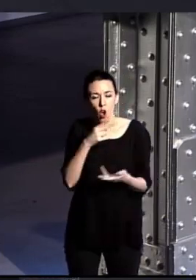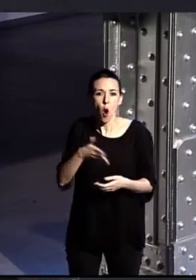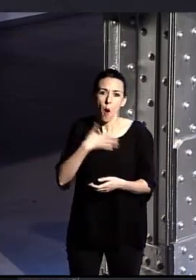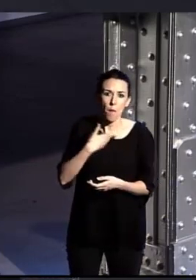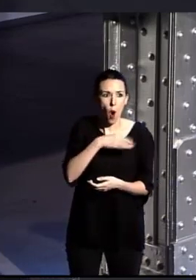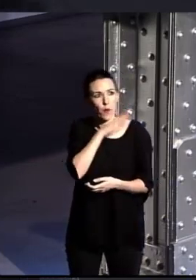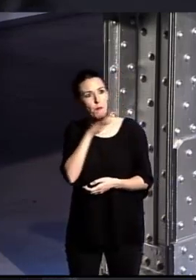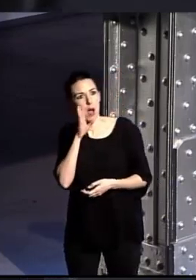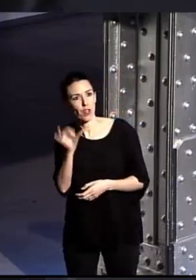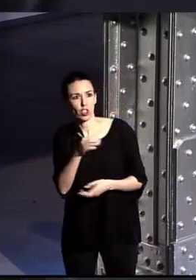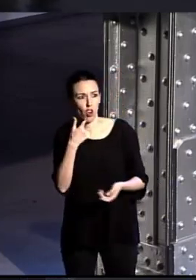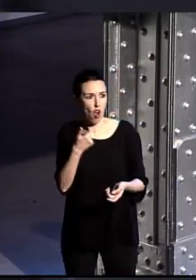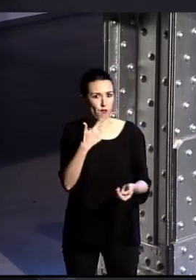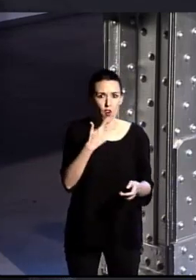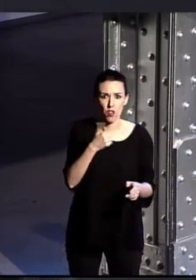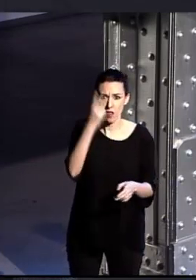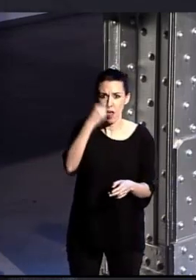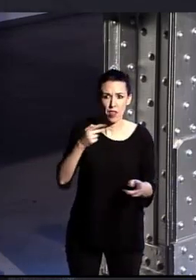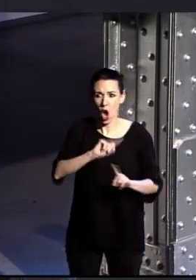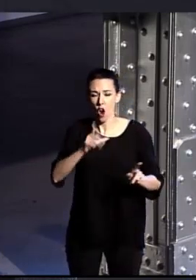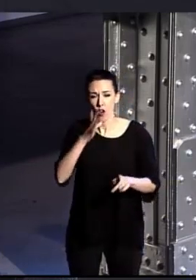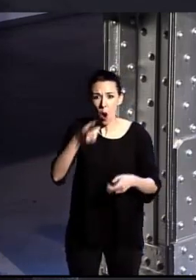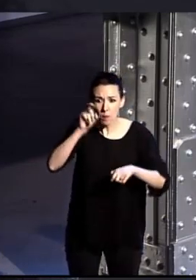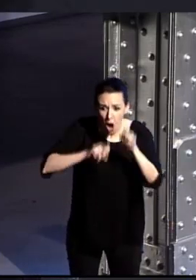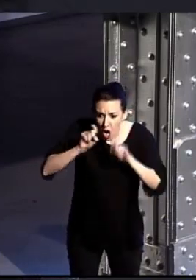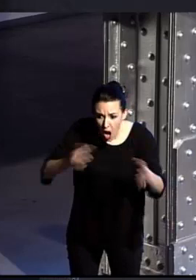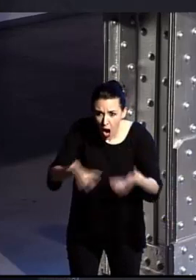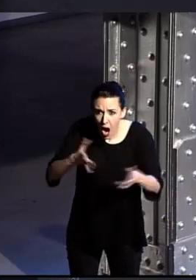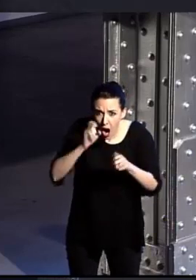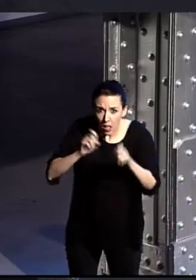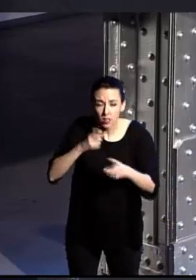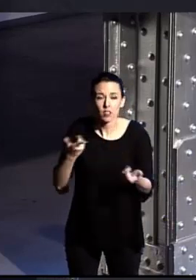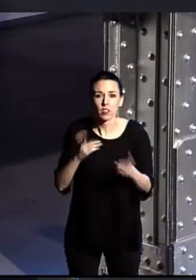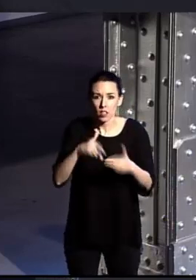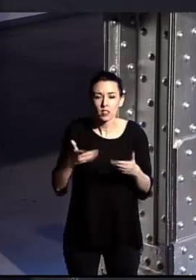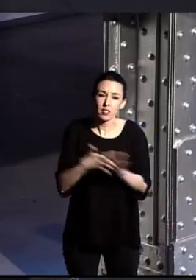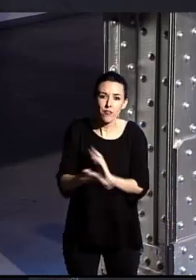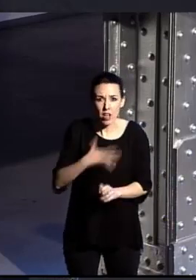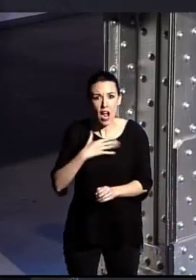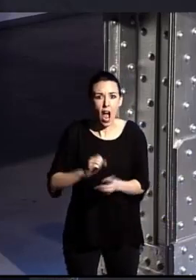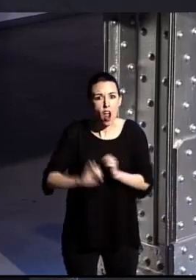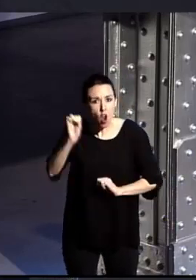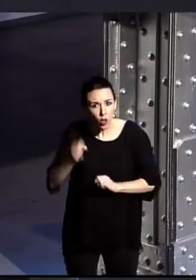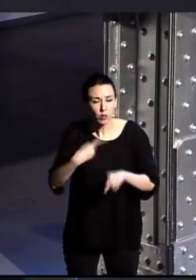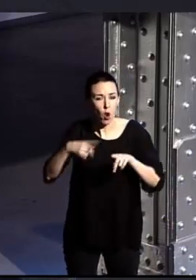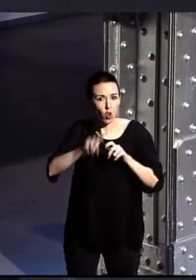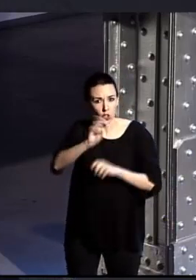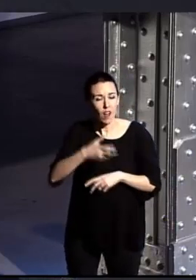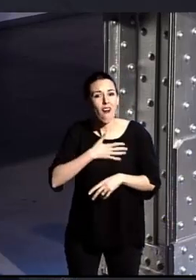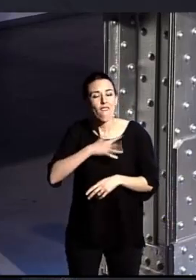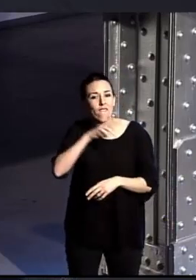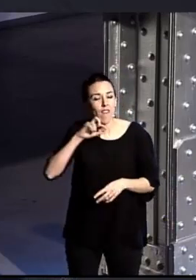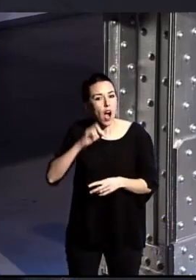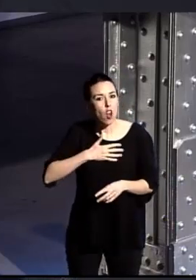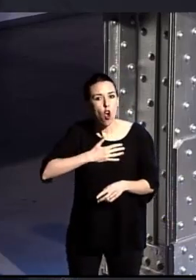madre de Miguel Strogoff que impide que se quede ciego porque le hace llorar. Tienen que ver con el heroísmo, tienen que ver con valores que son